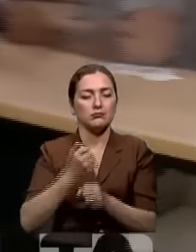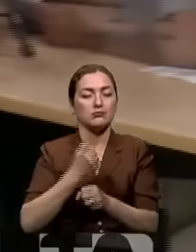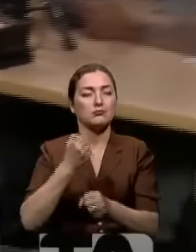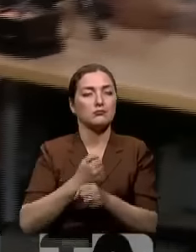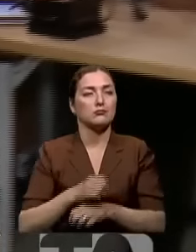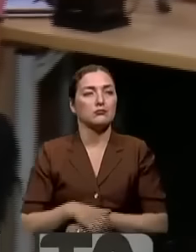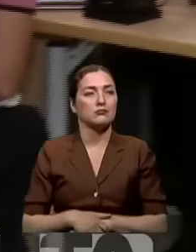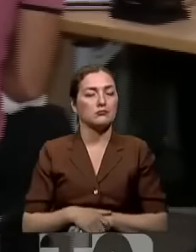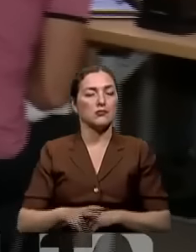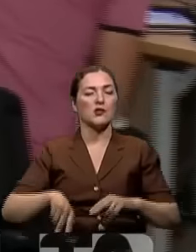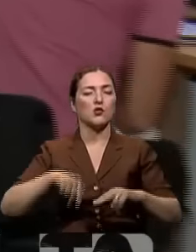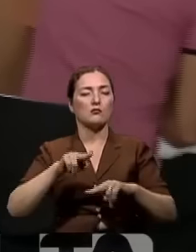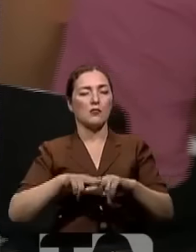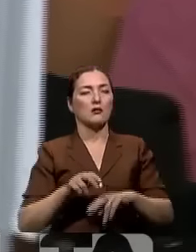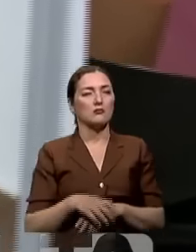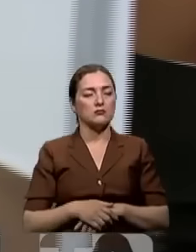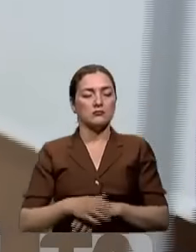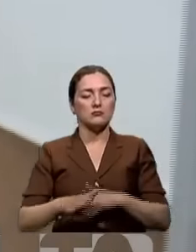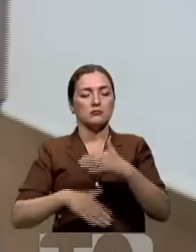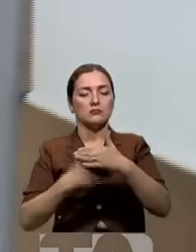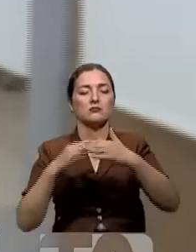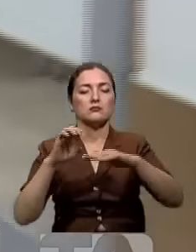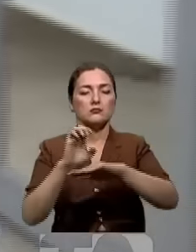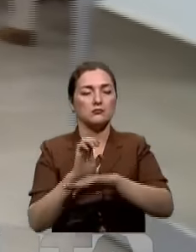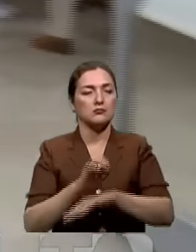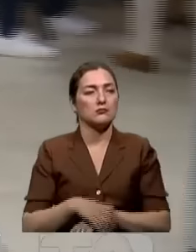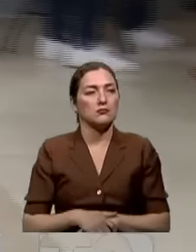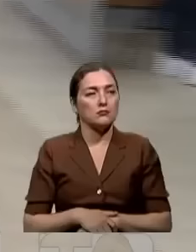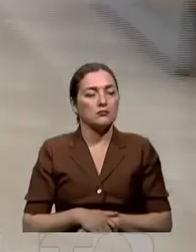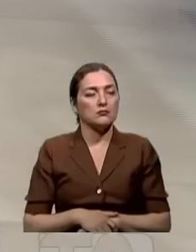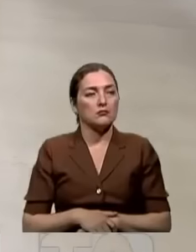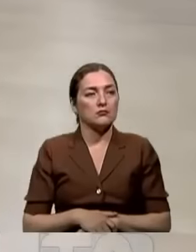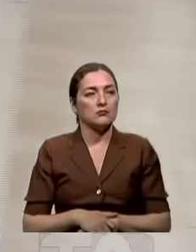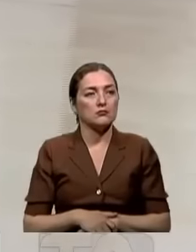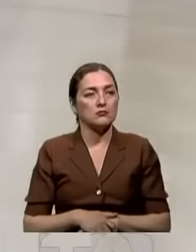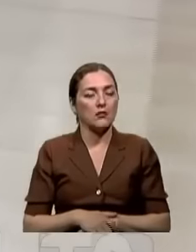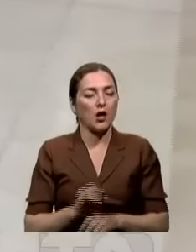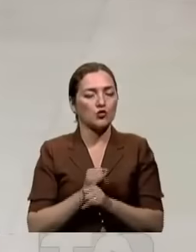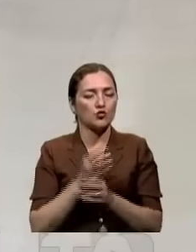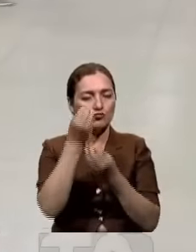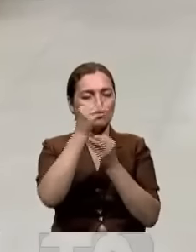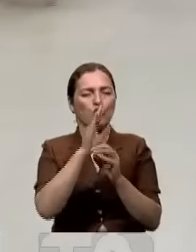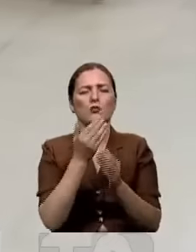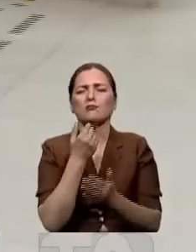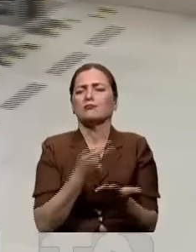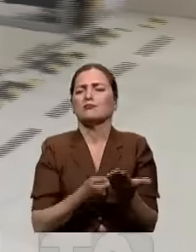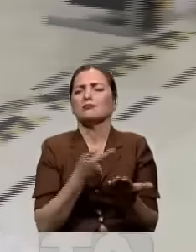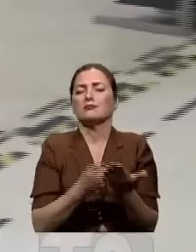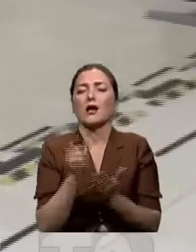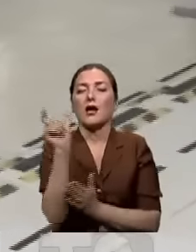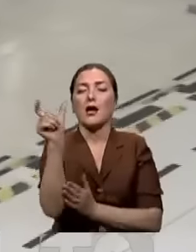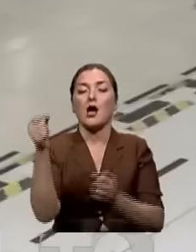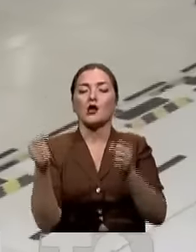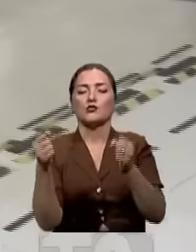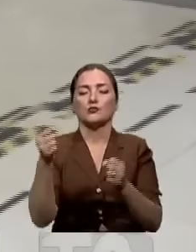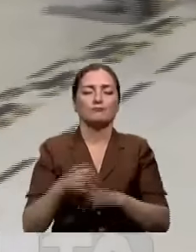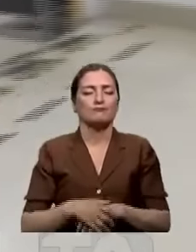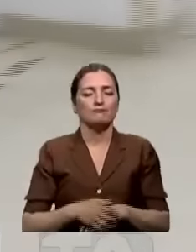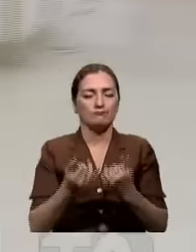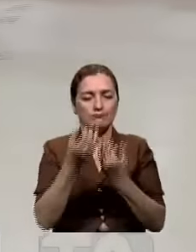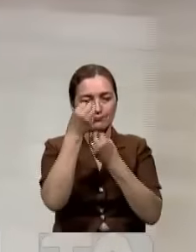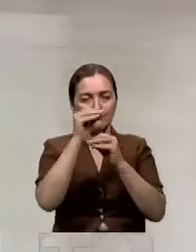trabajando con total normalidad en todo el país, según han informado desde esa entidad, para la emisión de licencias de conducir. Esta es la